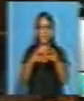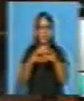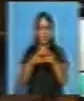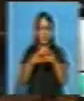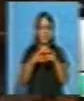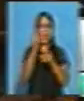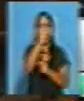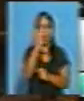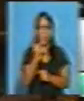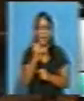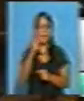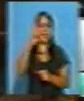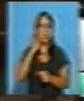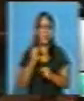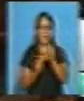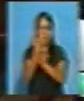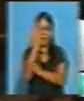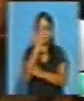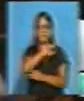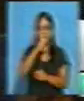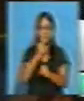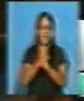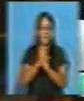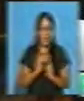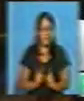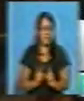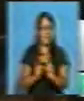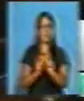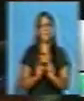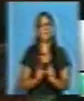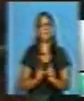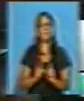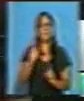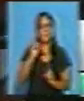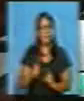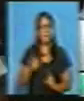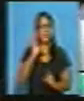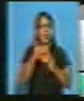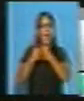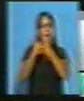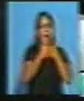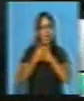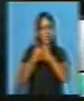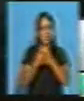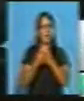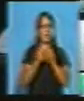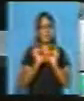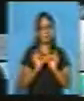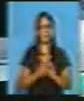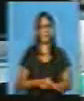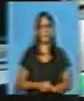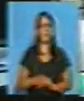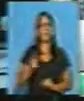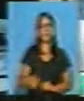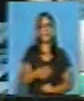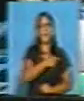9 de la mañana, como venimos trabajando desde hace tiempo. ¿También quedaron conformadas las autoridades? Sí, quedó el